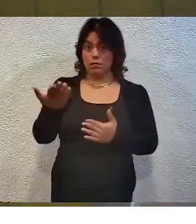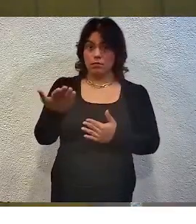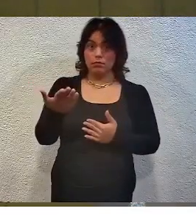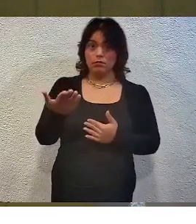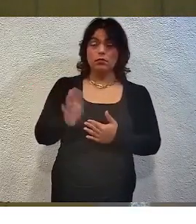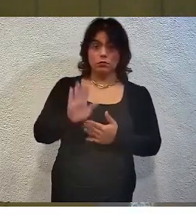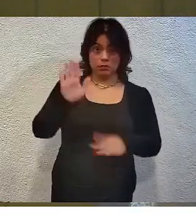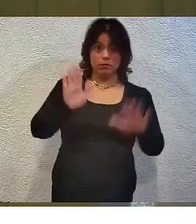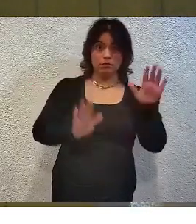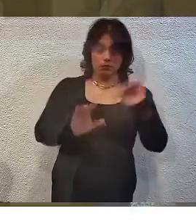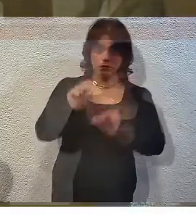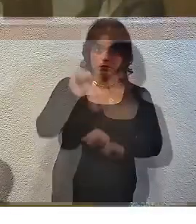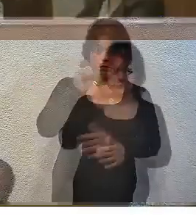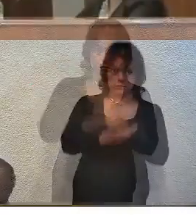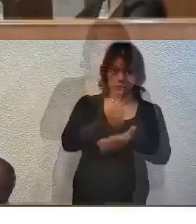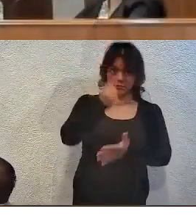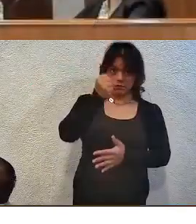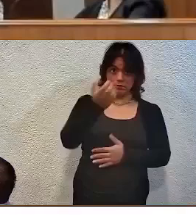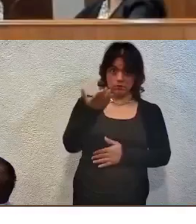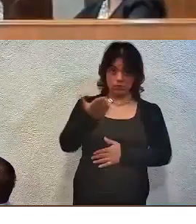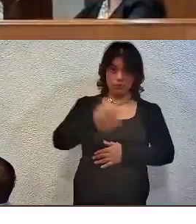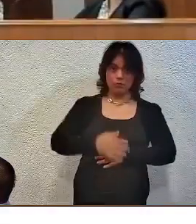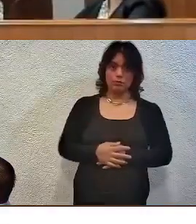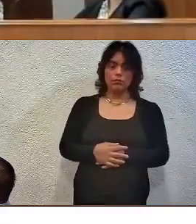presente sesión.